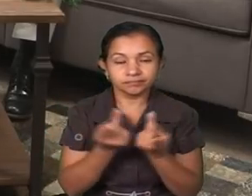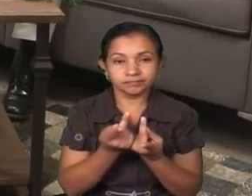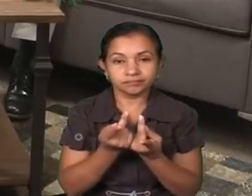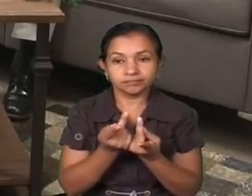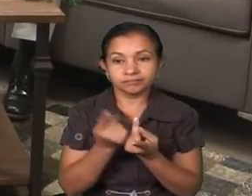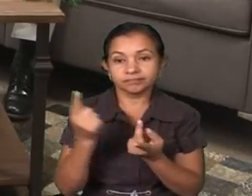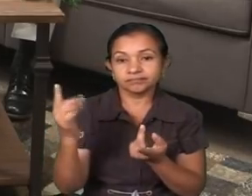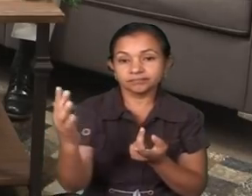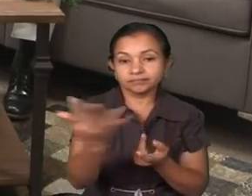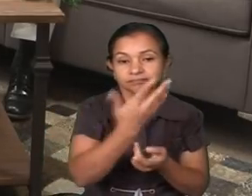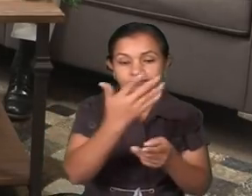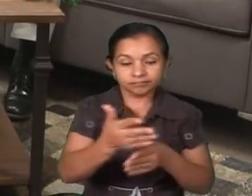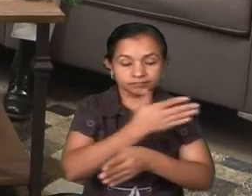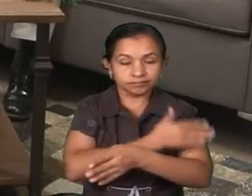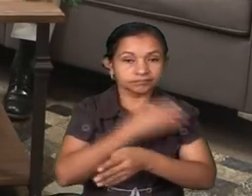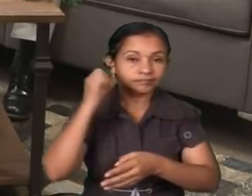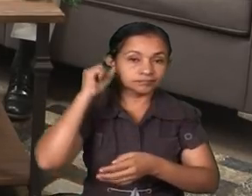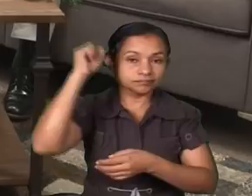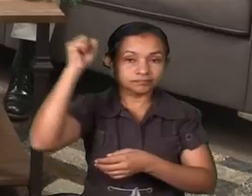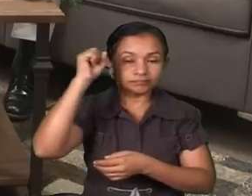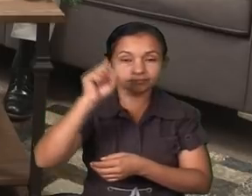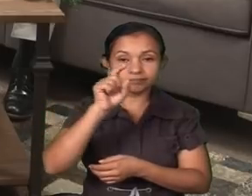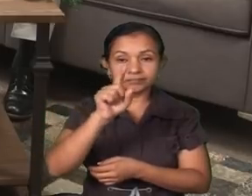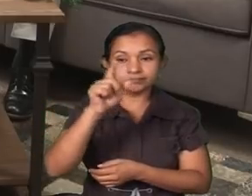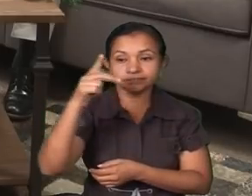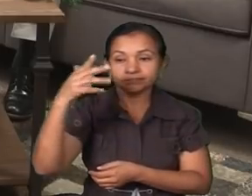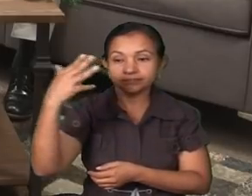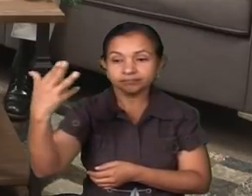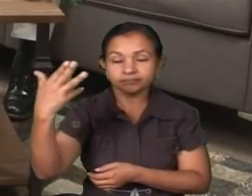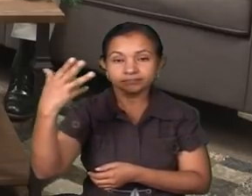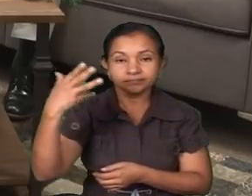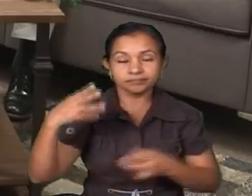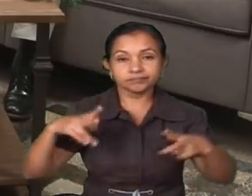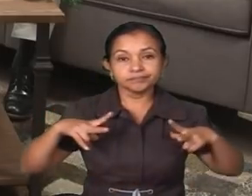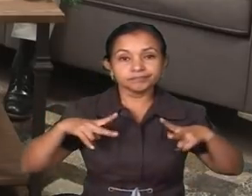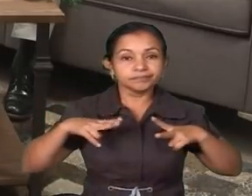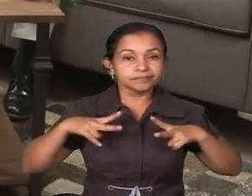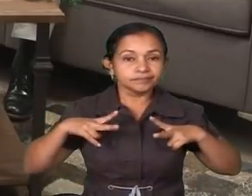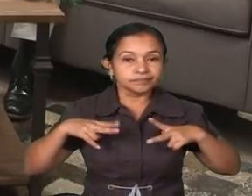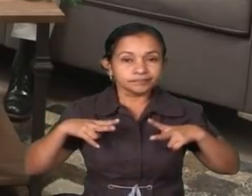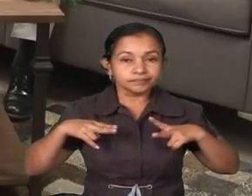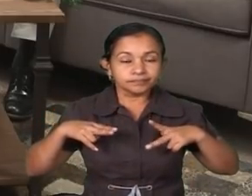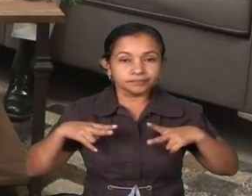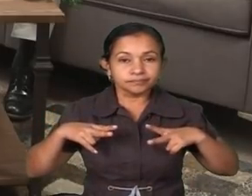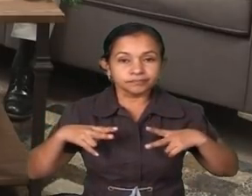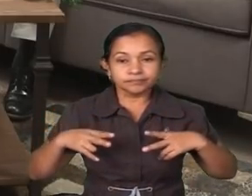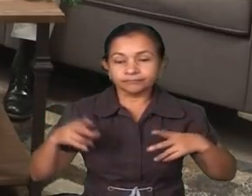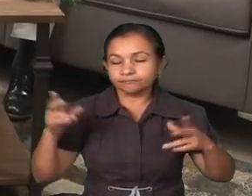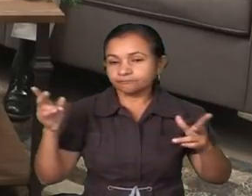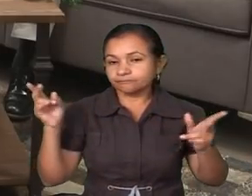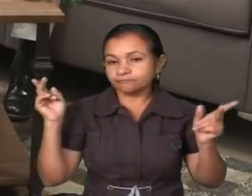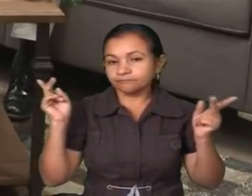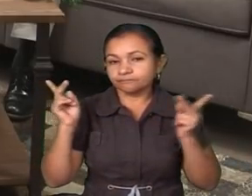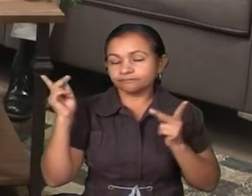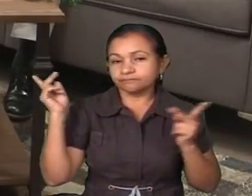lo que habíamos ganado hasta el 19 de abril. Entonces yo digo... ¡Qué barbaridad esta mentalidad